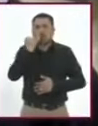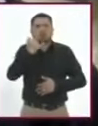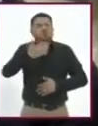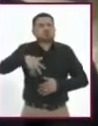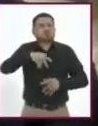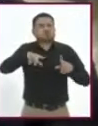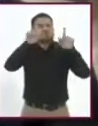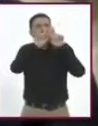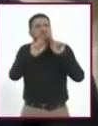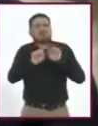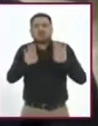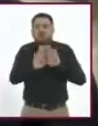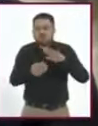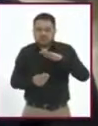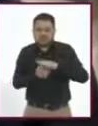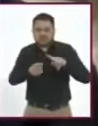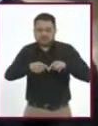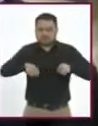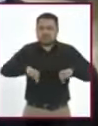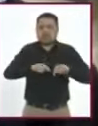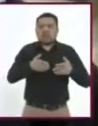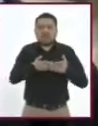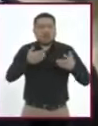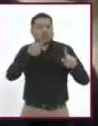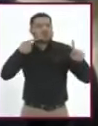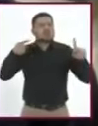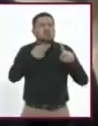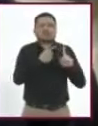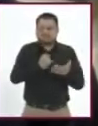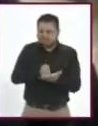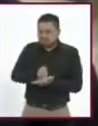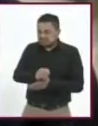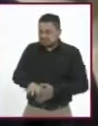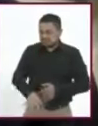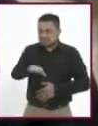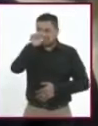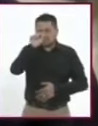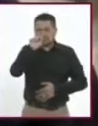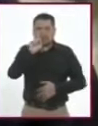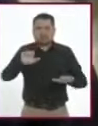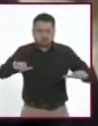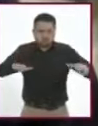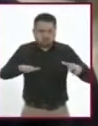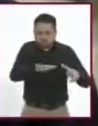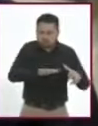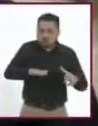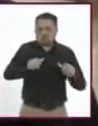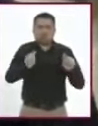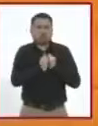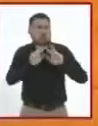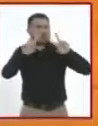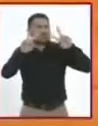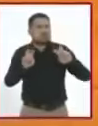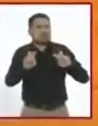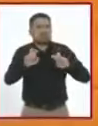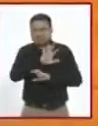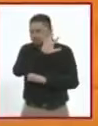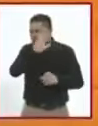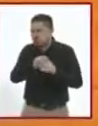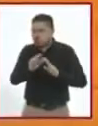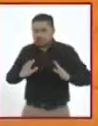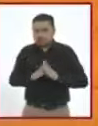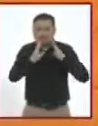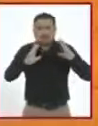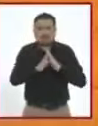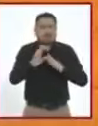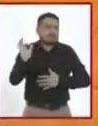conclusión, como en la mesa redonda, pero en este caso la finalidad es tomar decisiones en forma colectiva respecto a un tema. Que todos los que